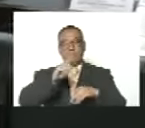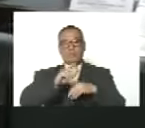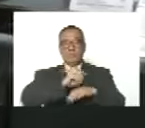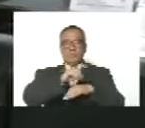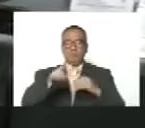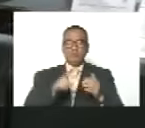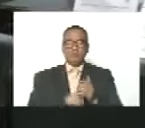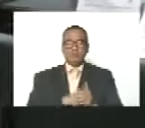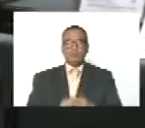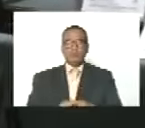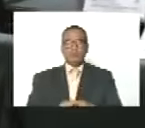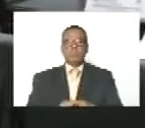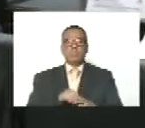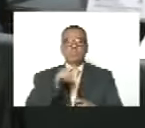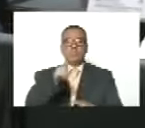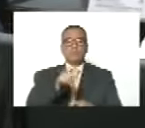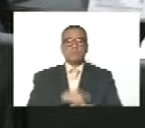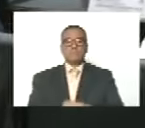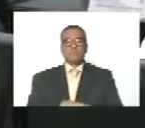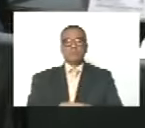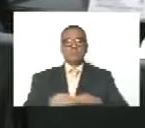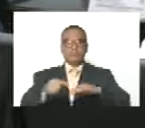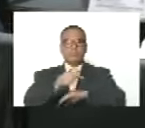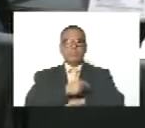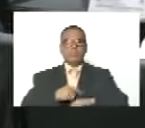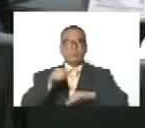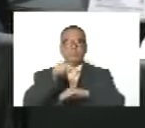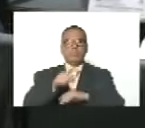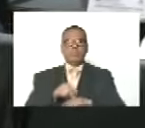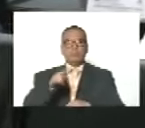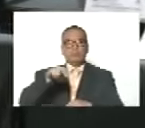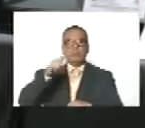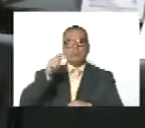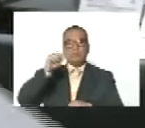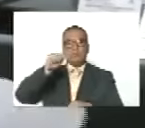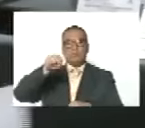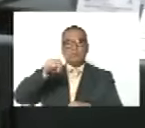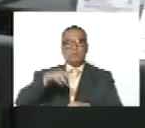pleno a este Estado Palestina.